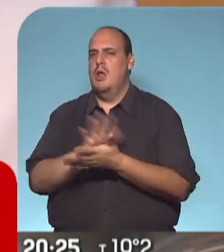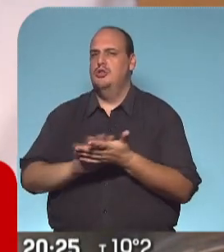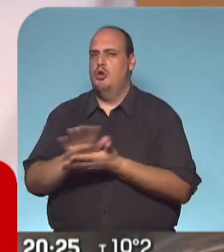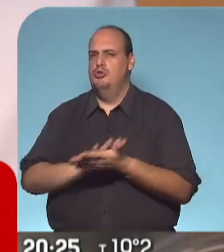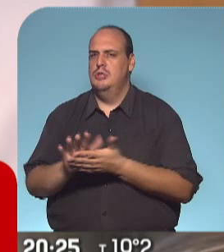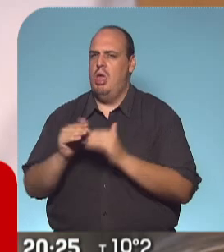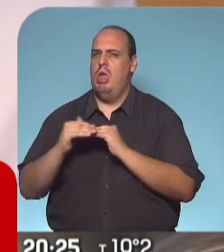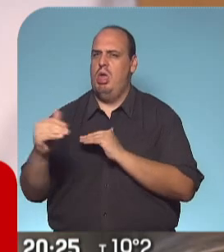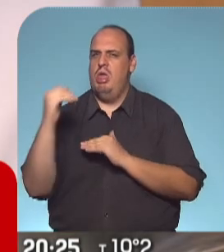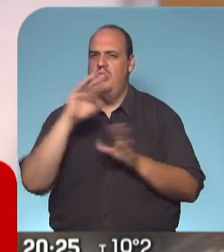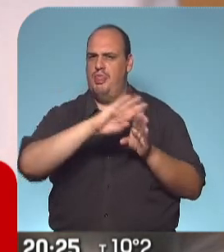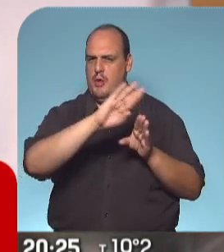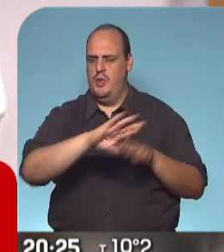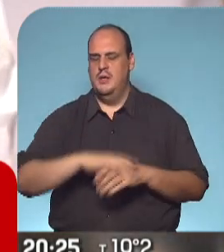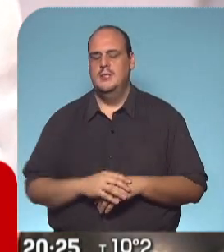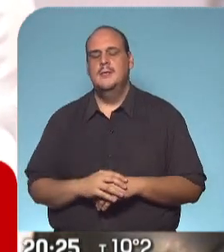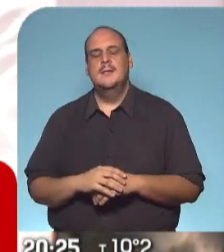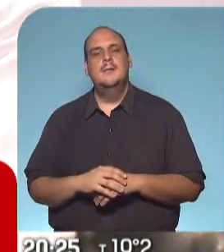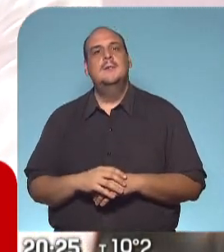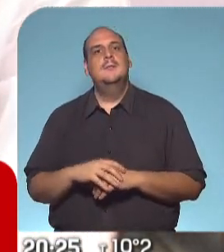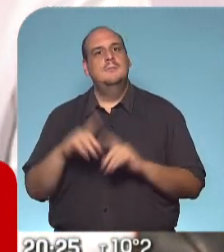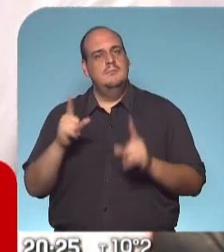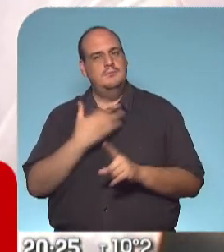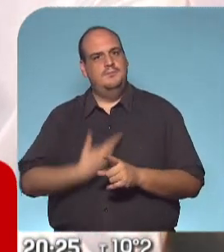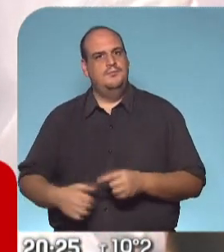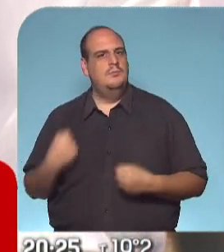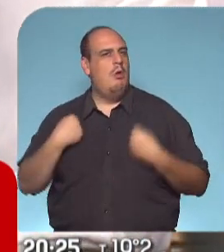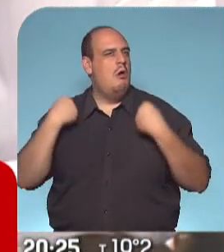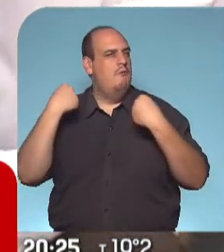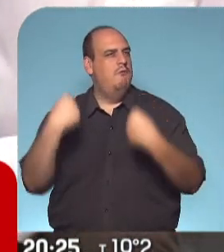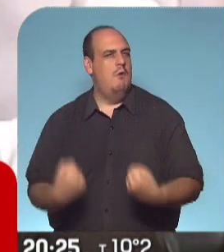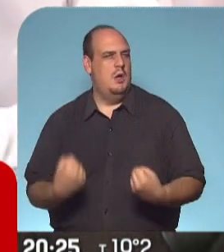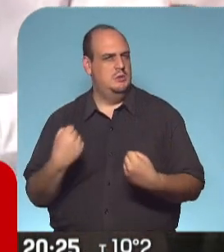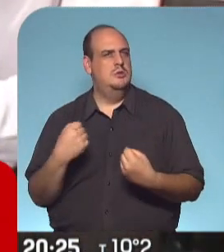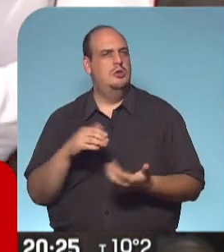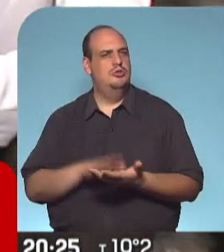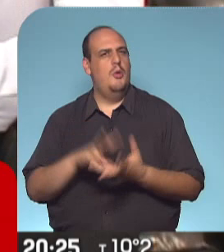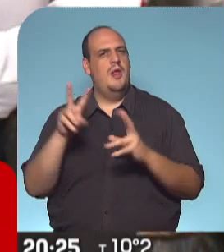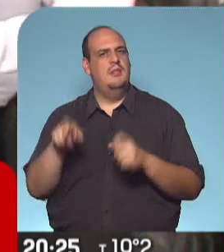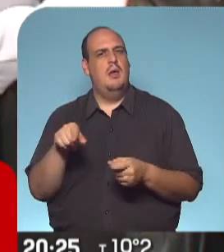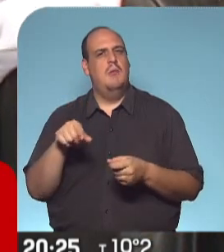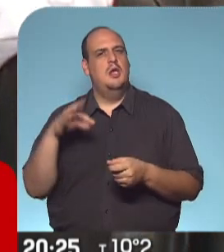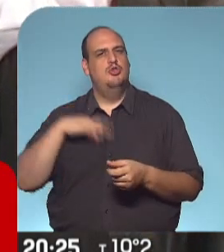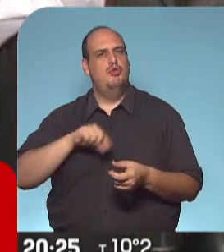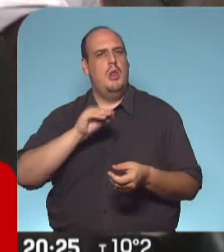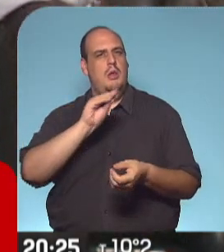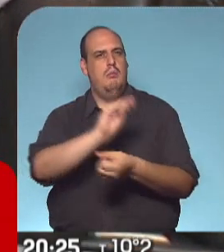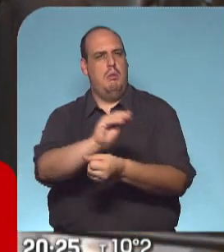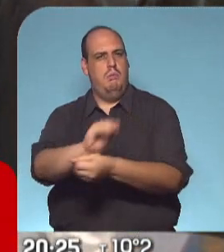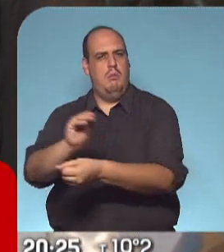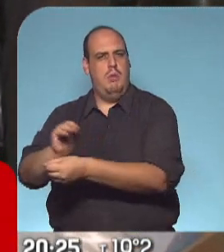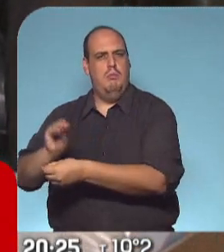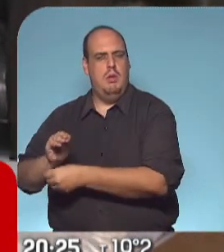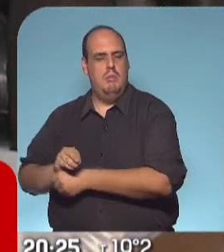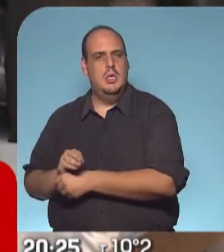insostenible de deuda. Tal cual, pero y en ese esfuerzo que está haciendo el gobierno, sobre todo en materia de ingreso de todos los sectores, abarcando todos los